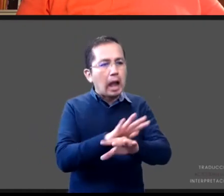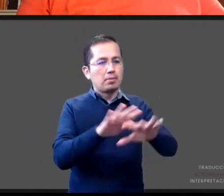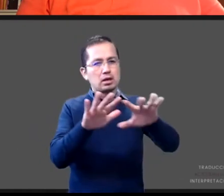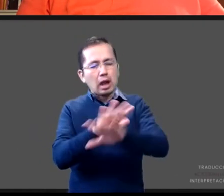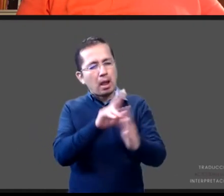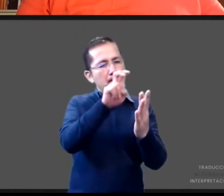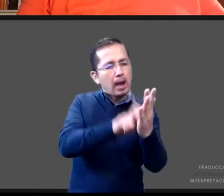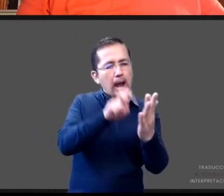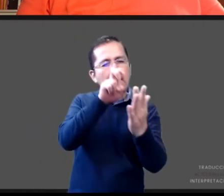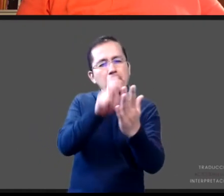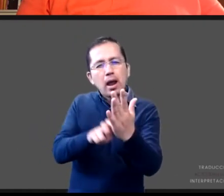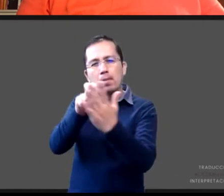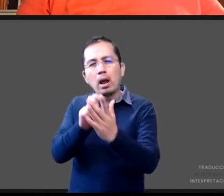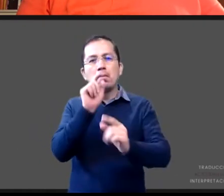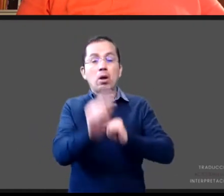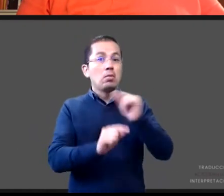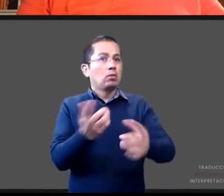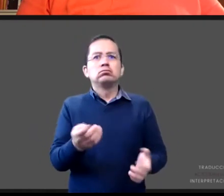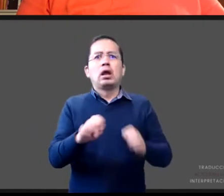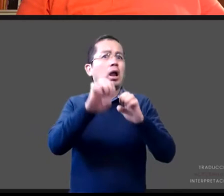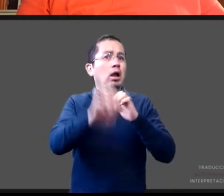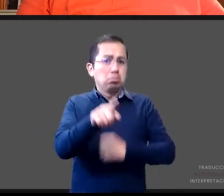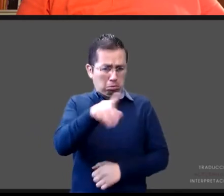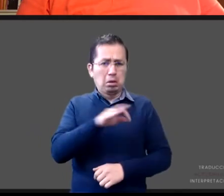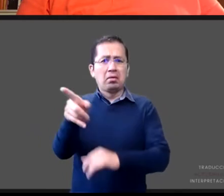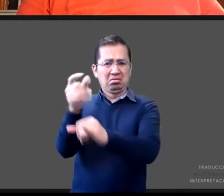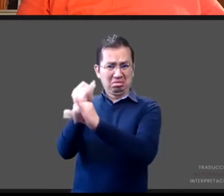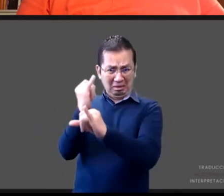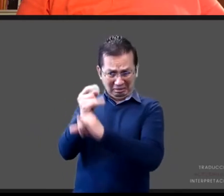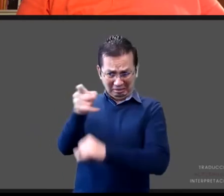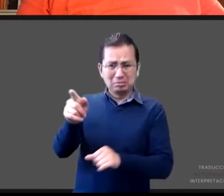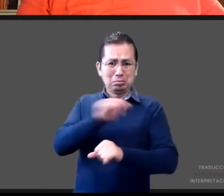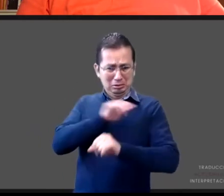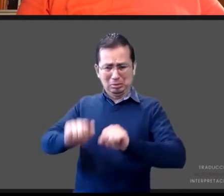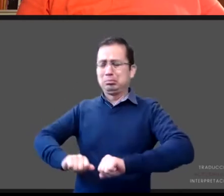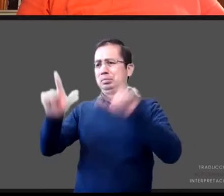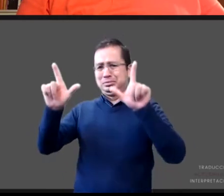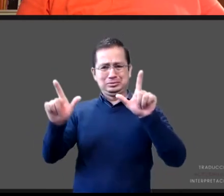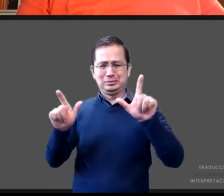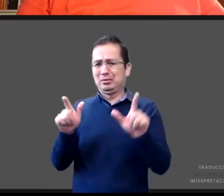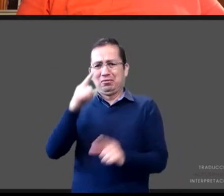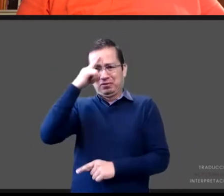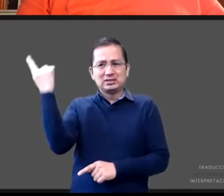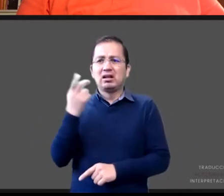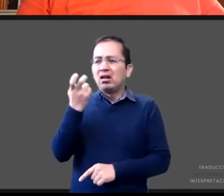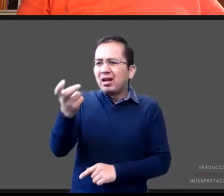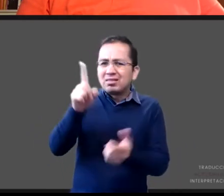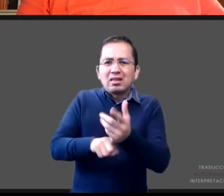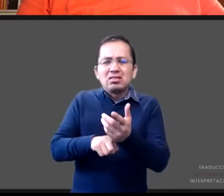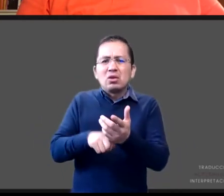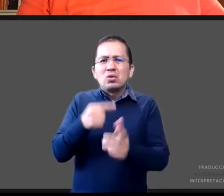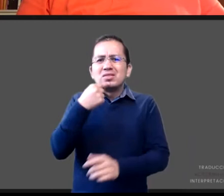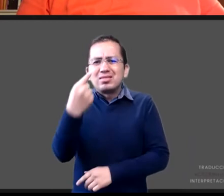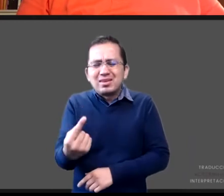web, ¿no?, para encontrar videos donde se violenta claramente la dignidad de las niñas y los niños, ¿no?, con cuestiones que podrían parecer